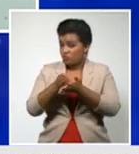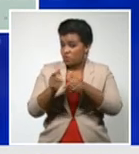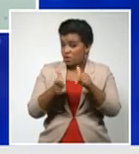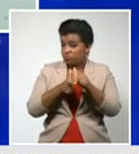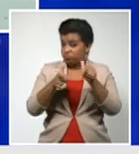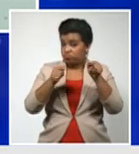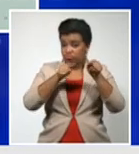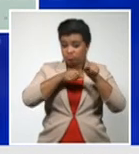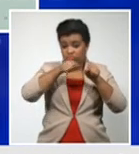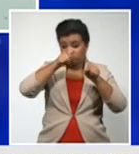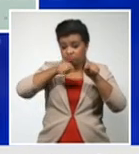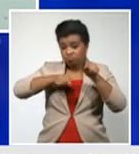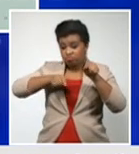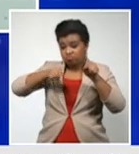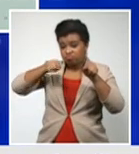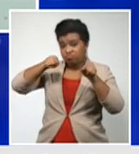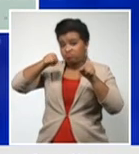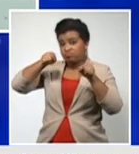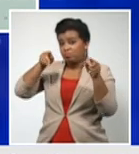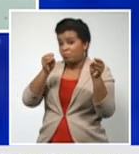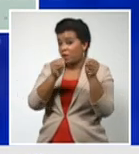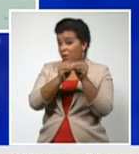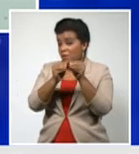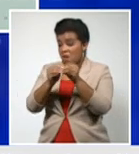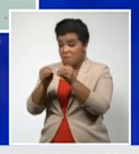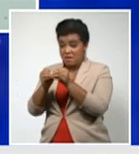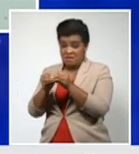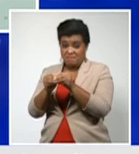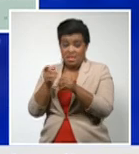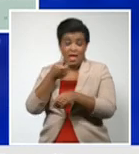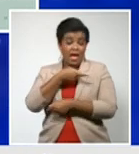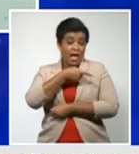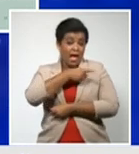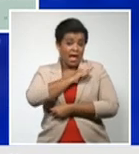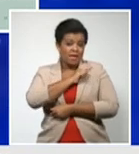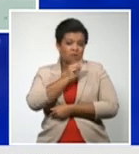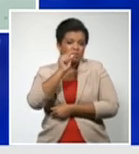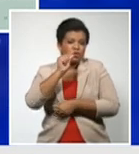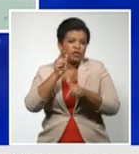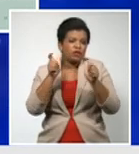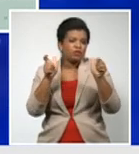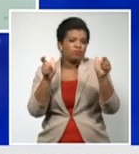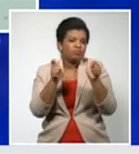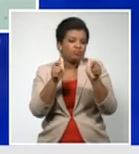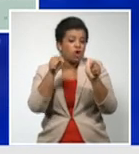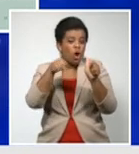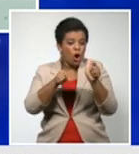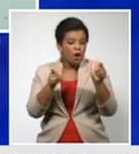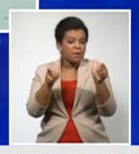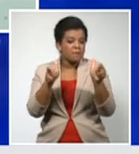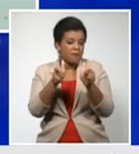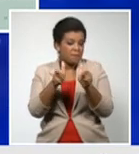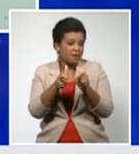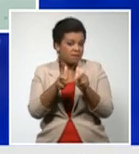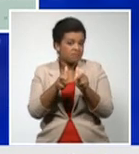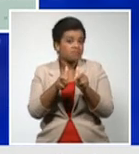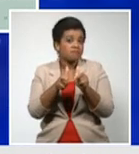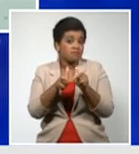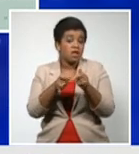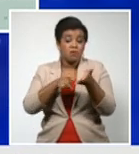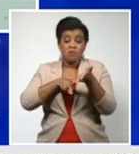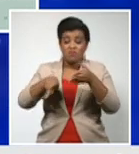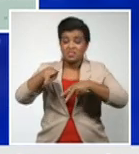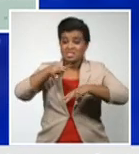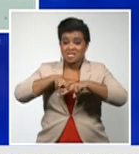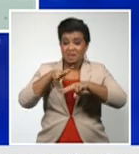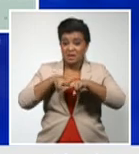transmisión. Ya en el día de ayer una disminución, un poco que estabilidad, pero es una provincia que tiene